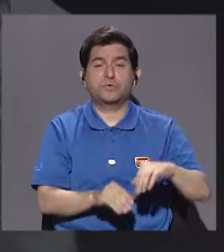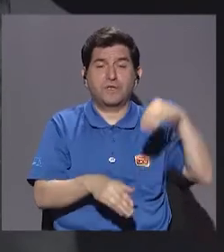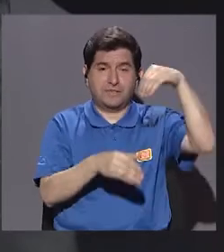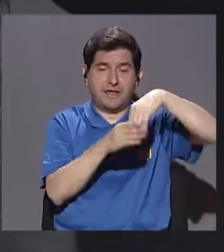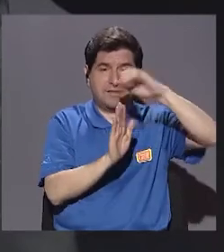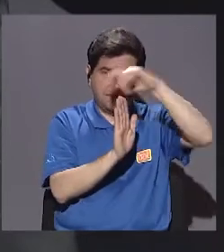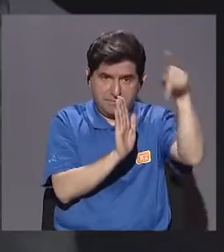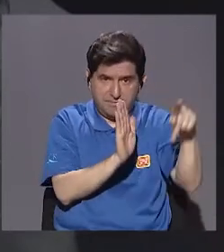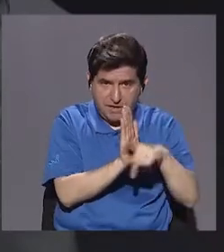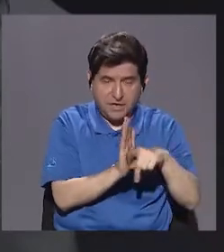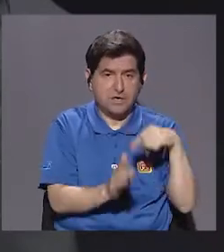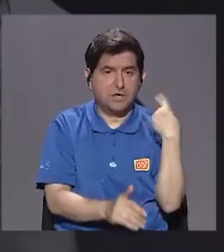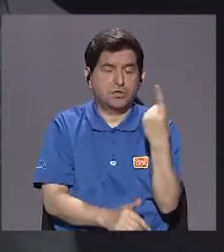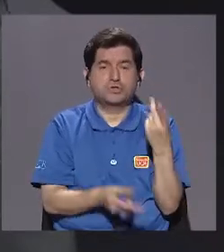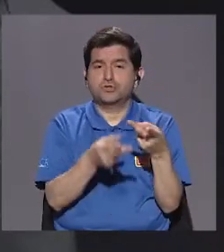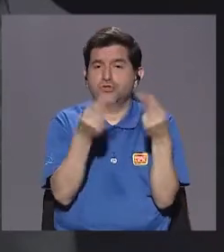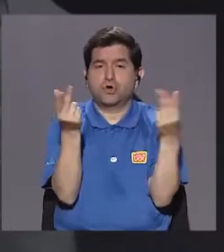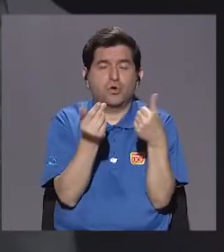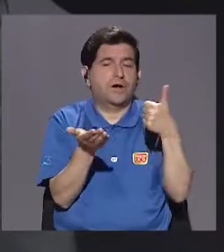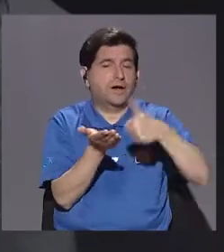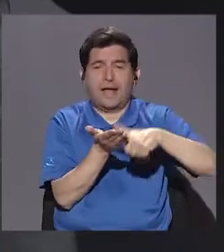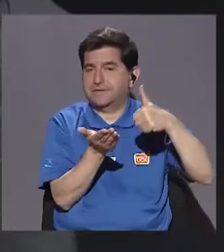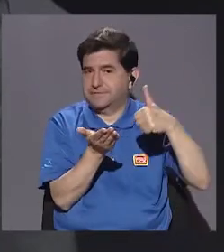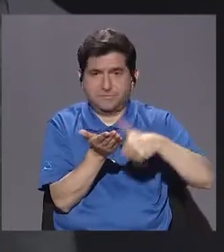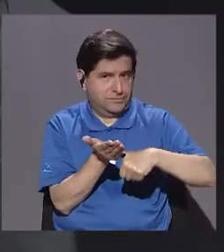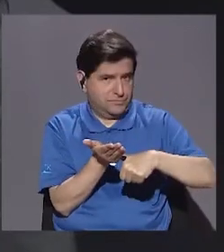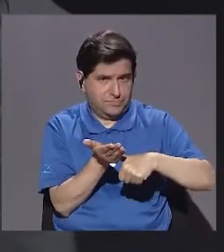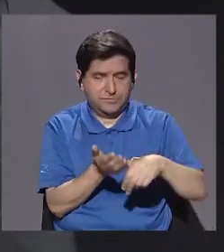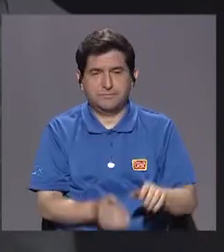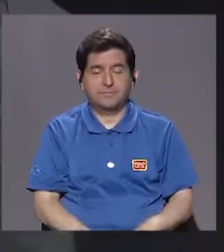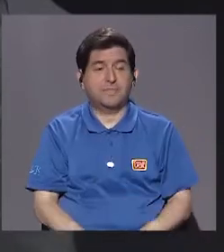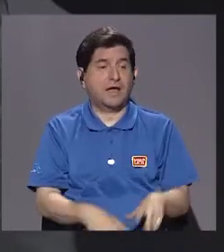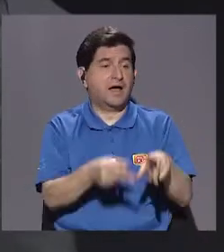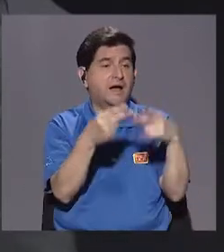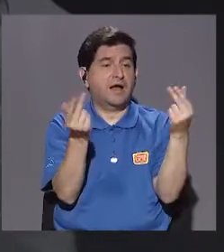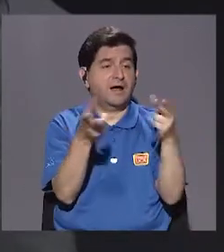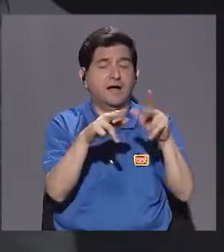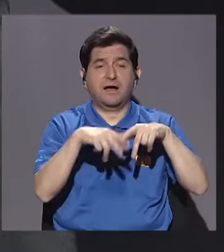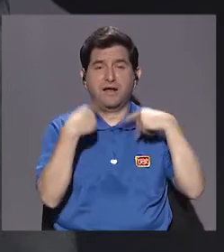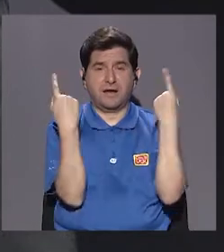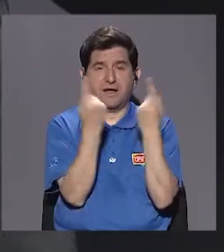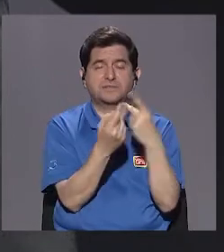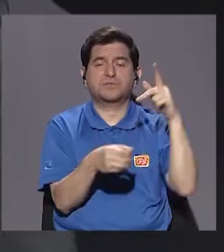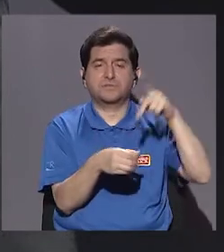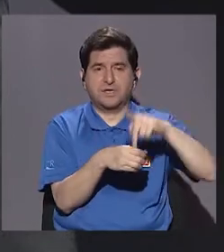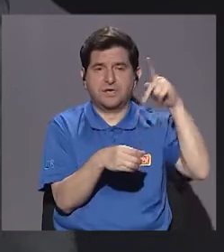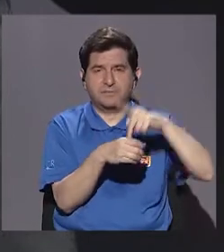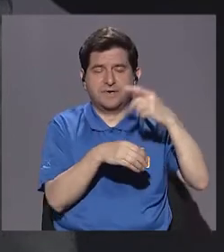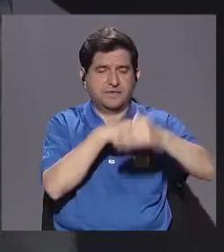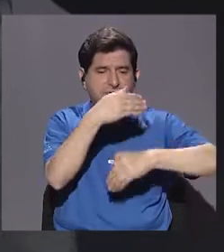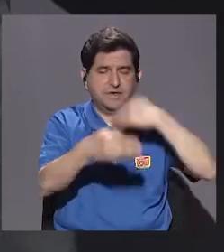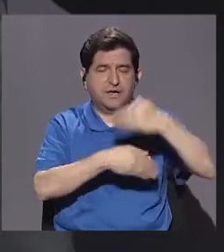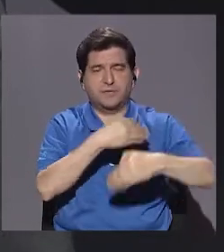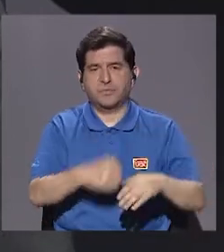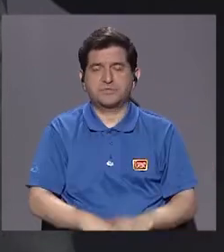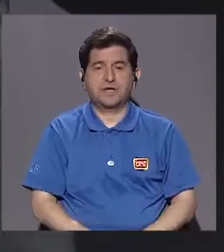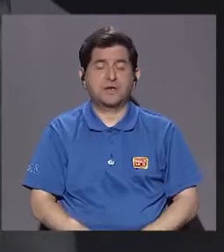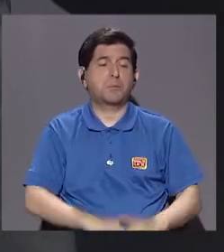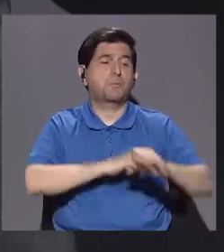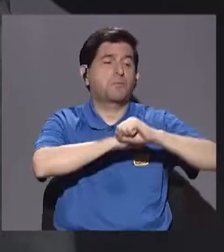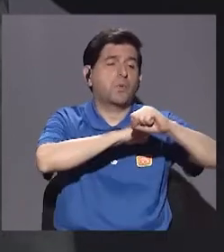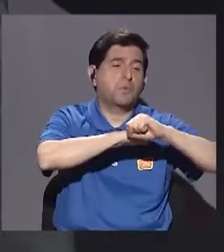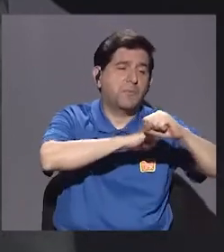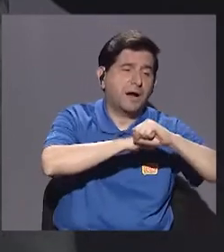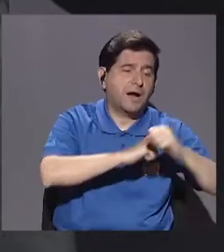es sólo para gastos electorales es decir aquellos gastos de los partidos participación en los procesos llámese propaganda